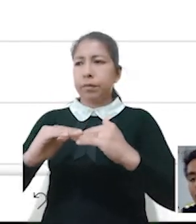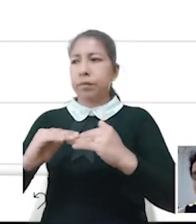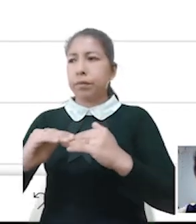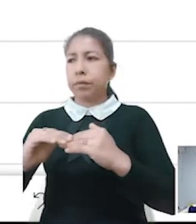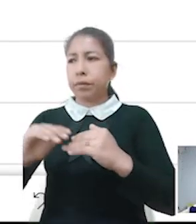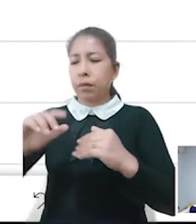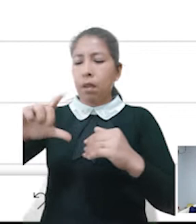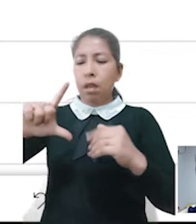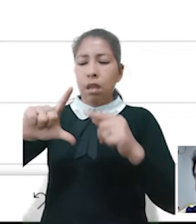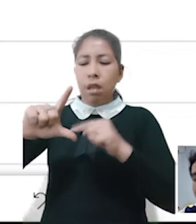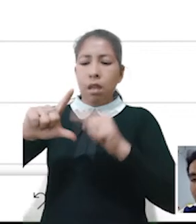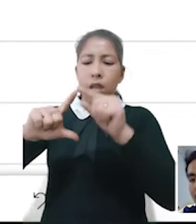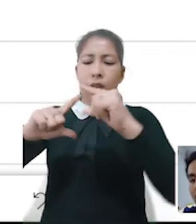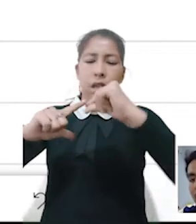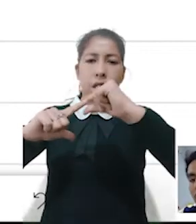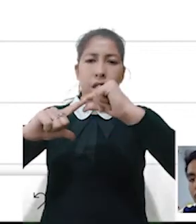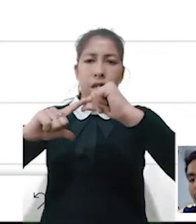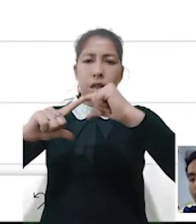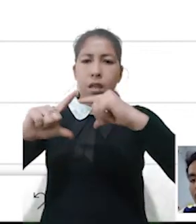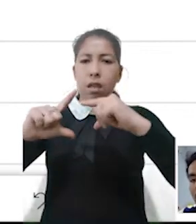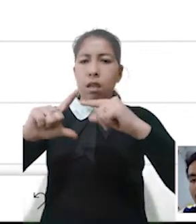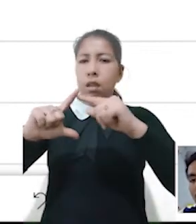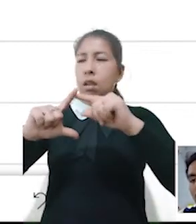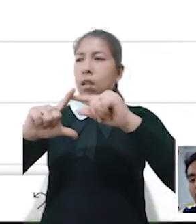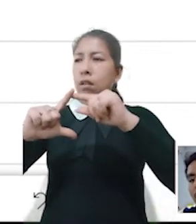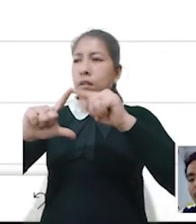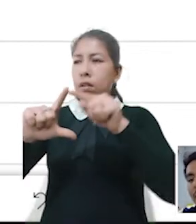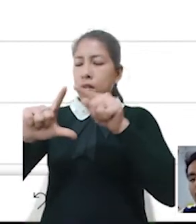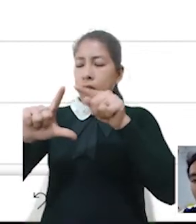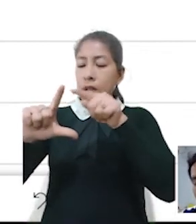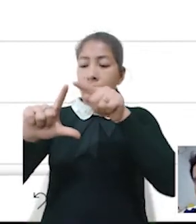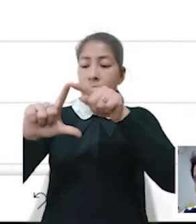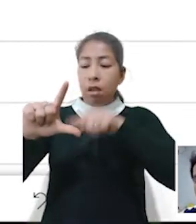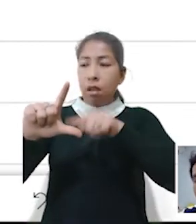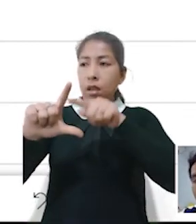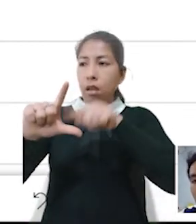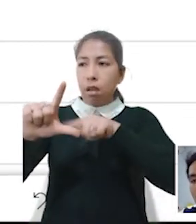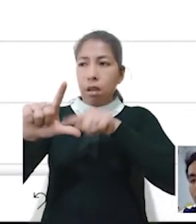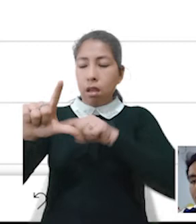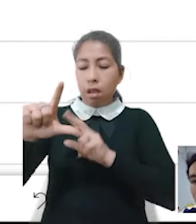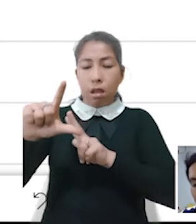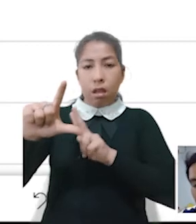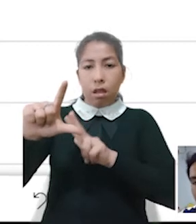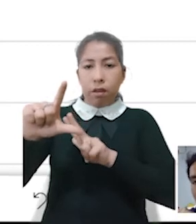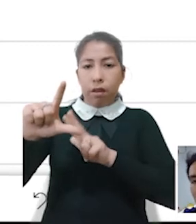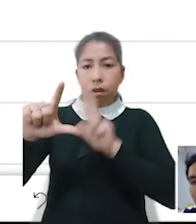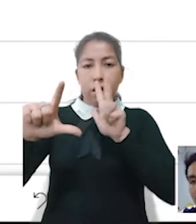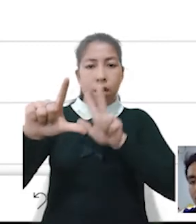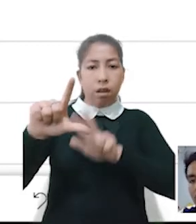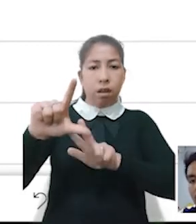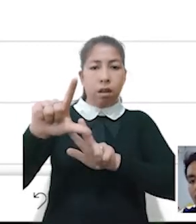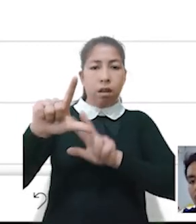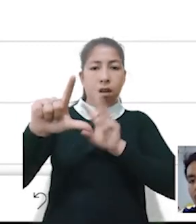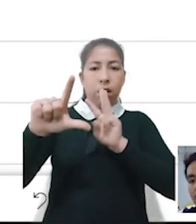3 metros es el cateto opuesto, ya que se encuentra enfrente, y 2 metros es el